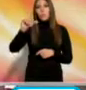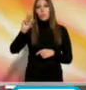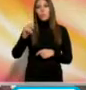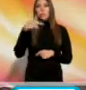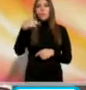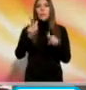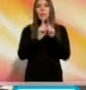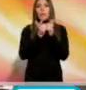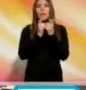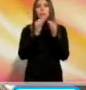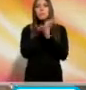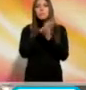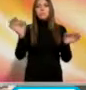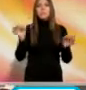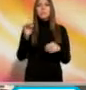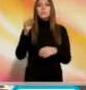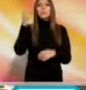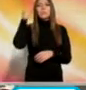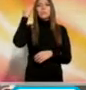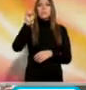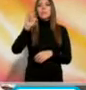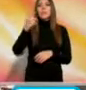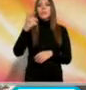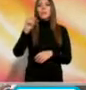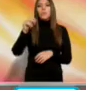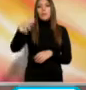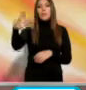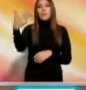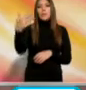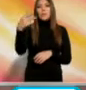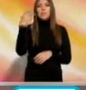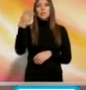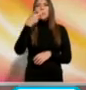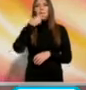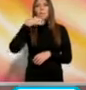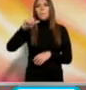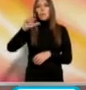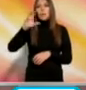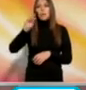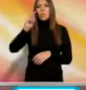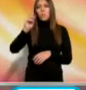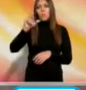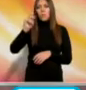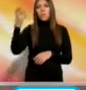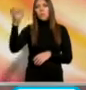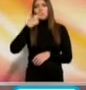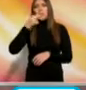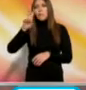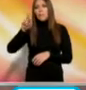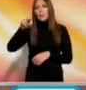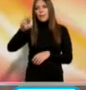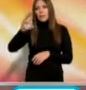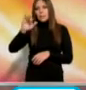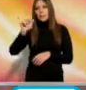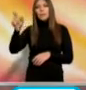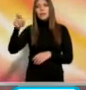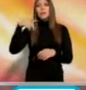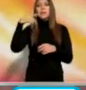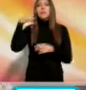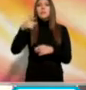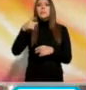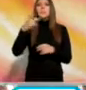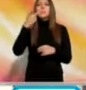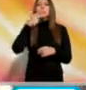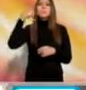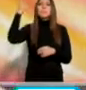se publicó en el siglo XIII. Marco Polo era un viajero veneciano que se fue a China y después,